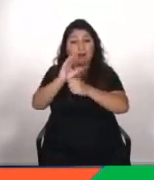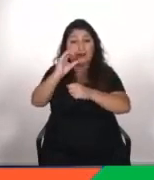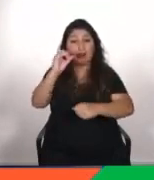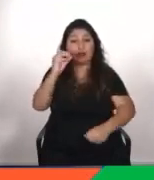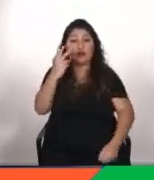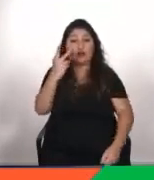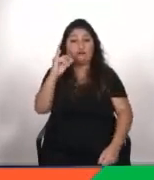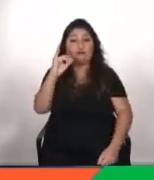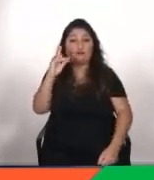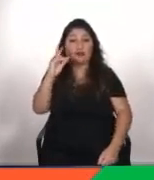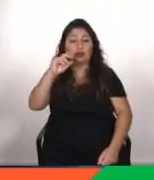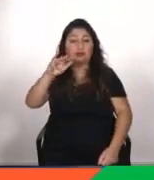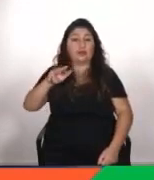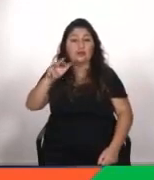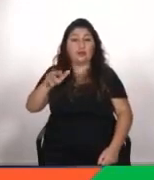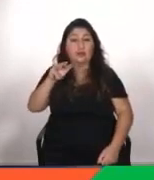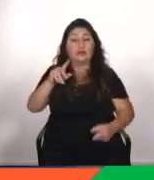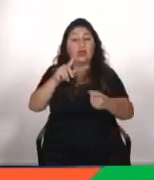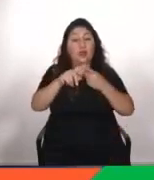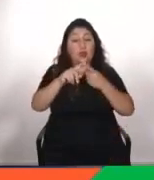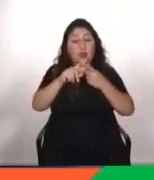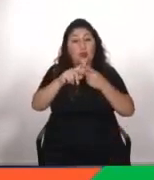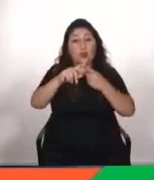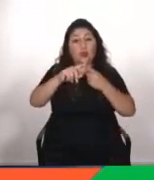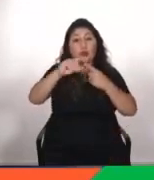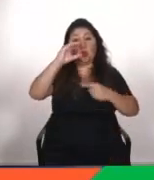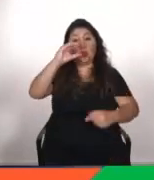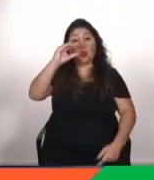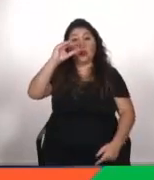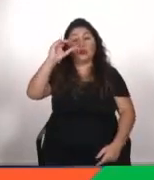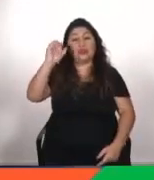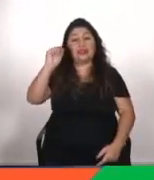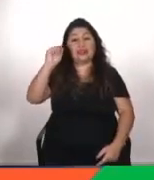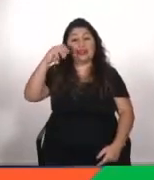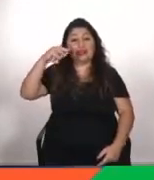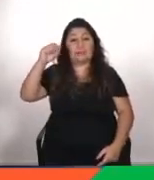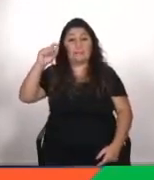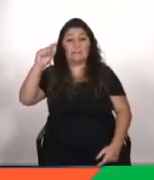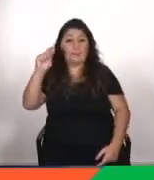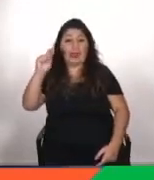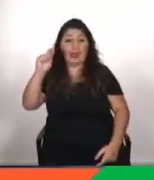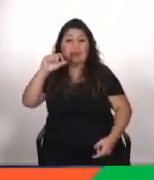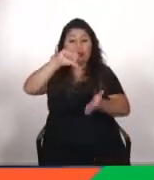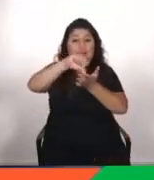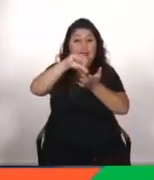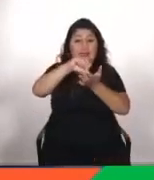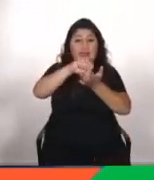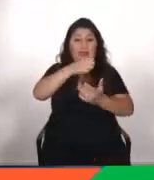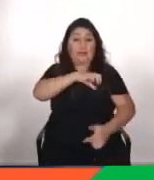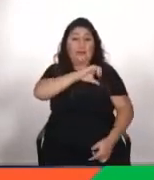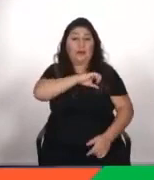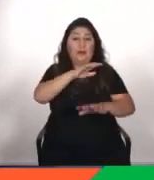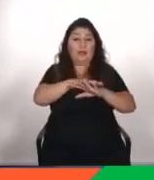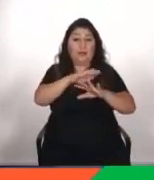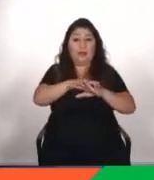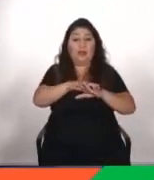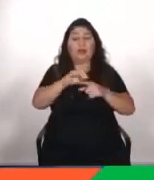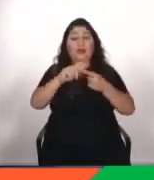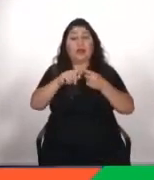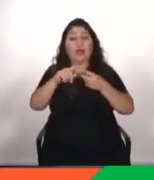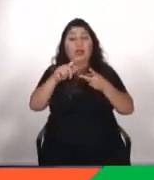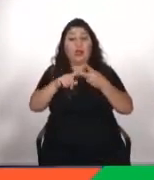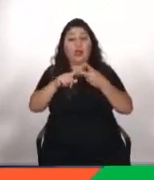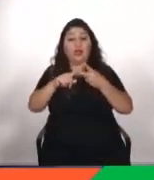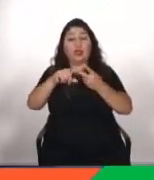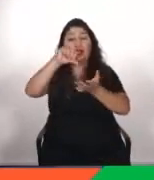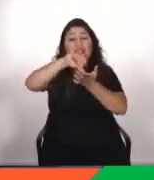Uno es del CEMAT, el Centro Español para Matemáticas, y el otro es de la IMU, de la Unión Matemática Internacional, que está haciendo